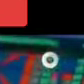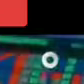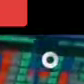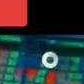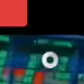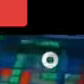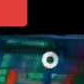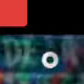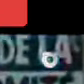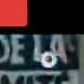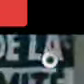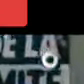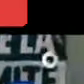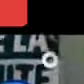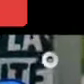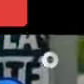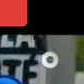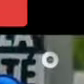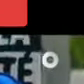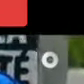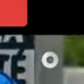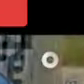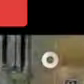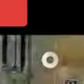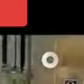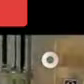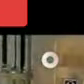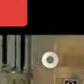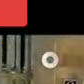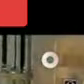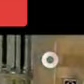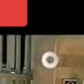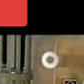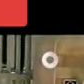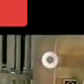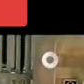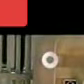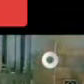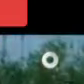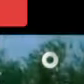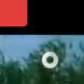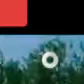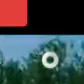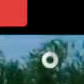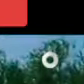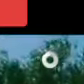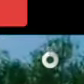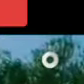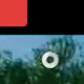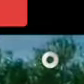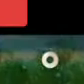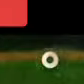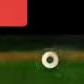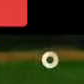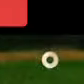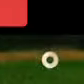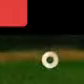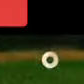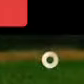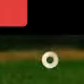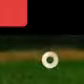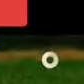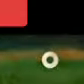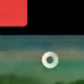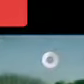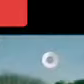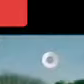mayor desigualdad y pobreza, abusos, persecuciones, enfrentamientos entre comuneros, contaminación y daño a